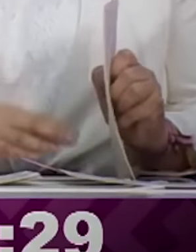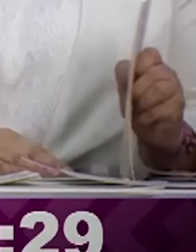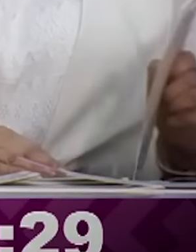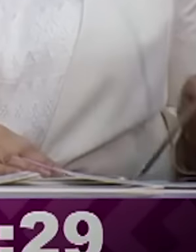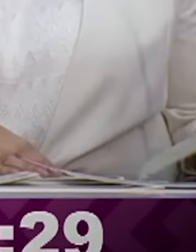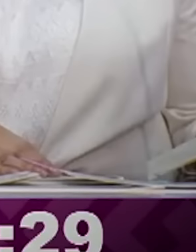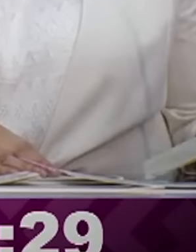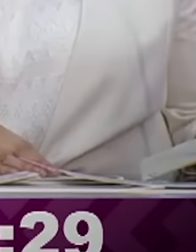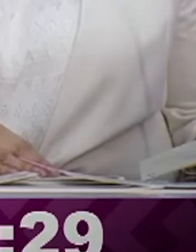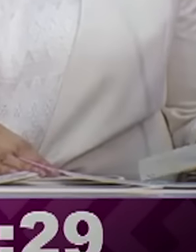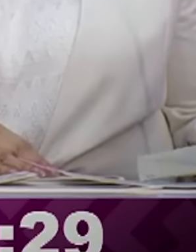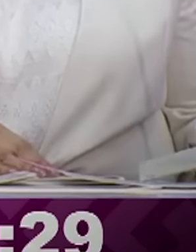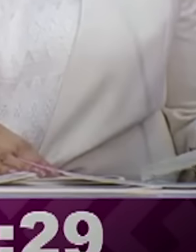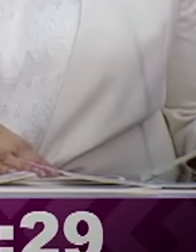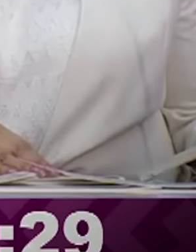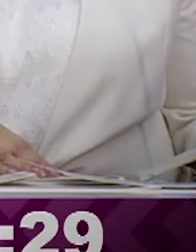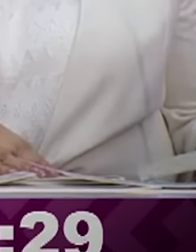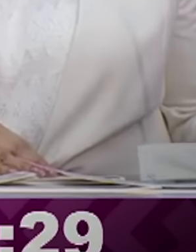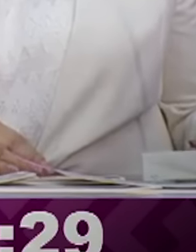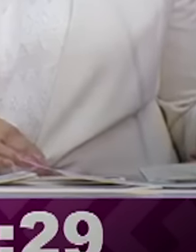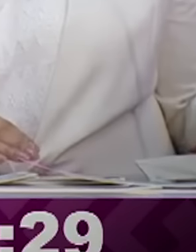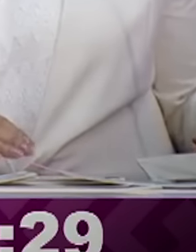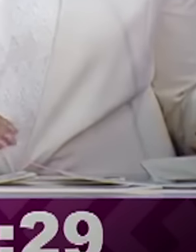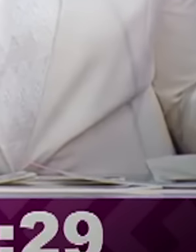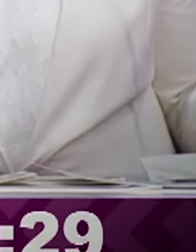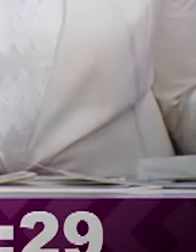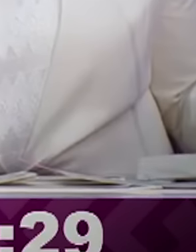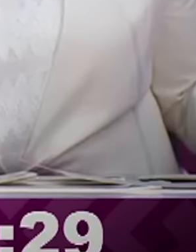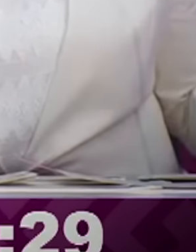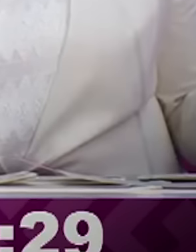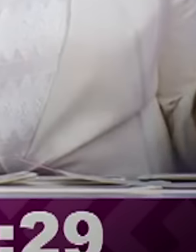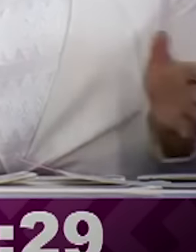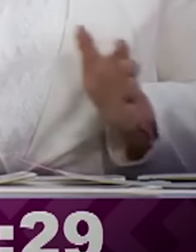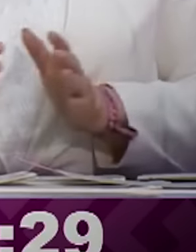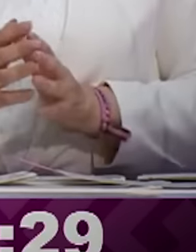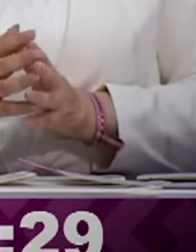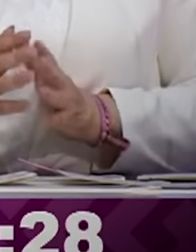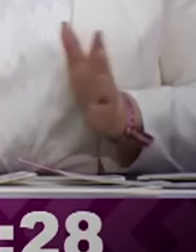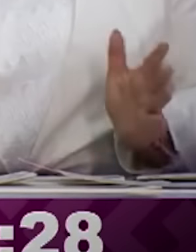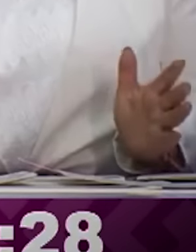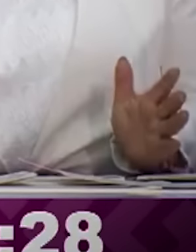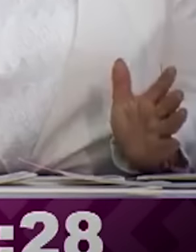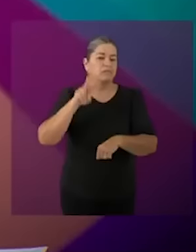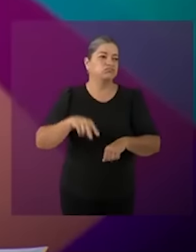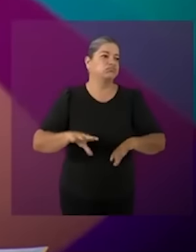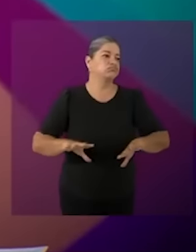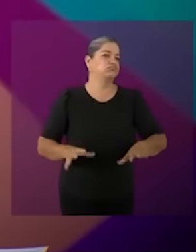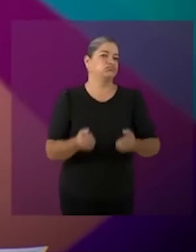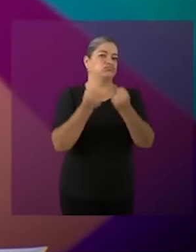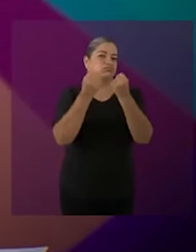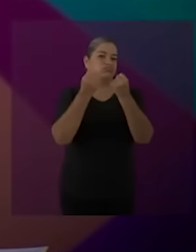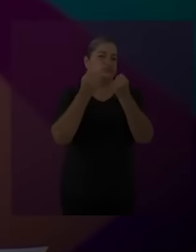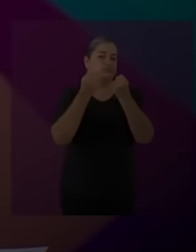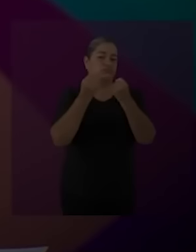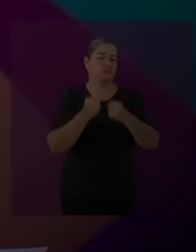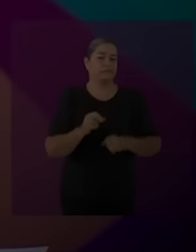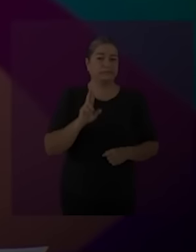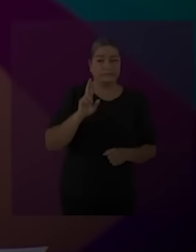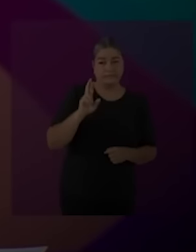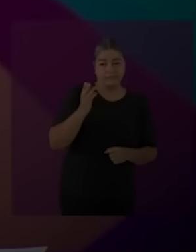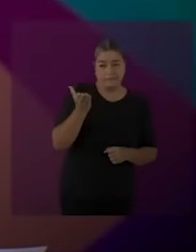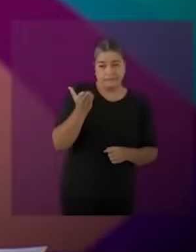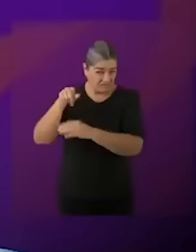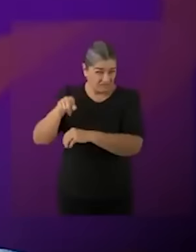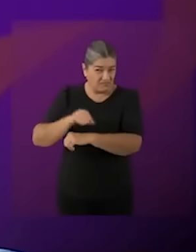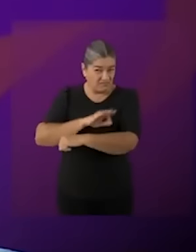En todos los casos, la candidata o el candidato que era acusada o acusado se limitaba a decir "no es